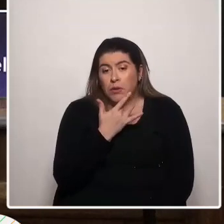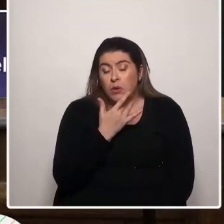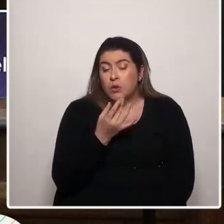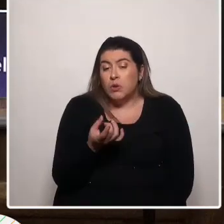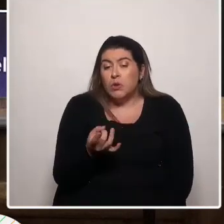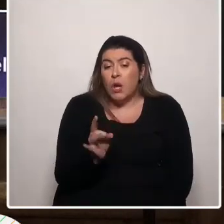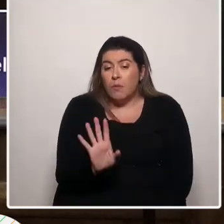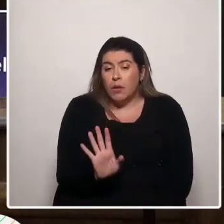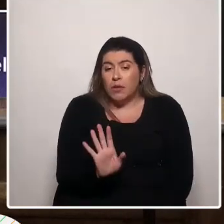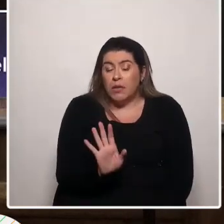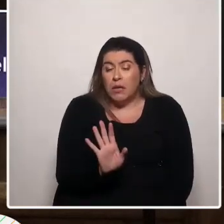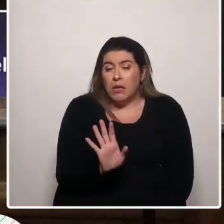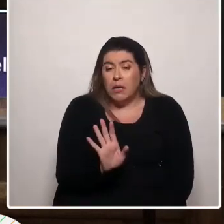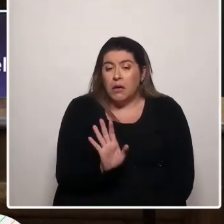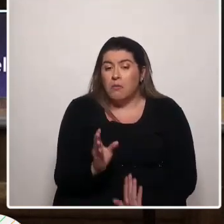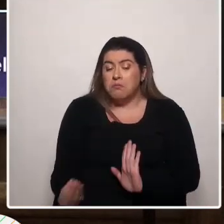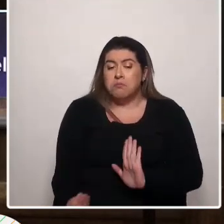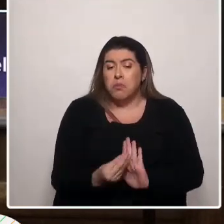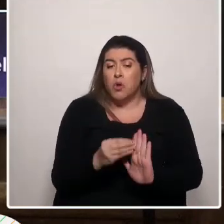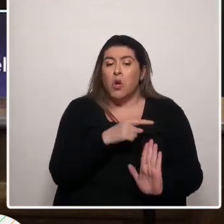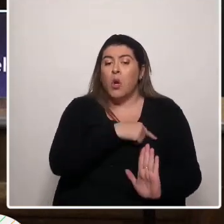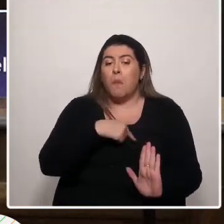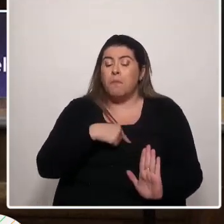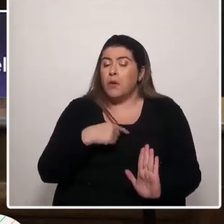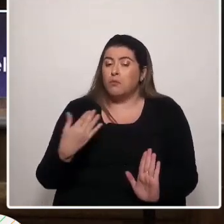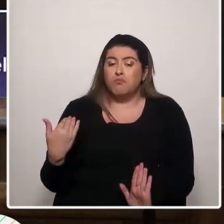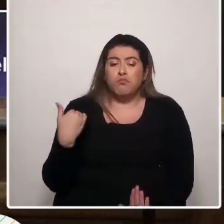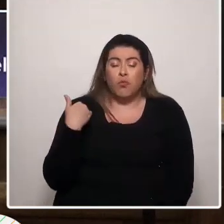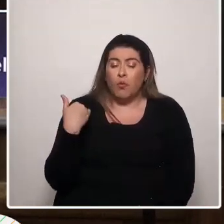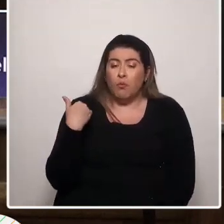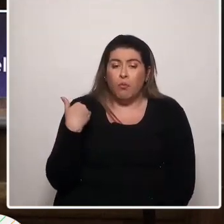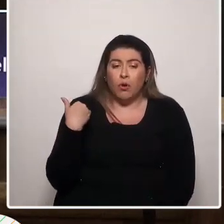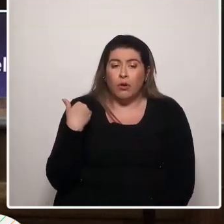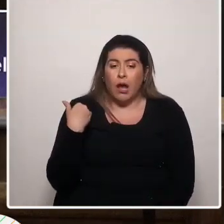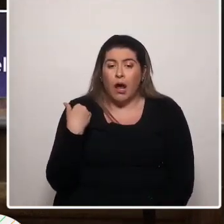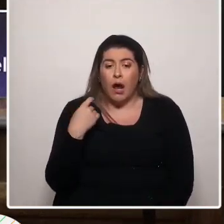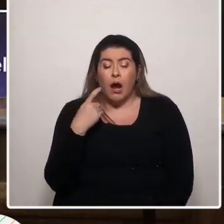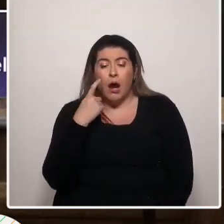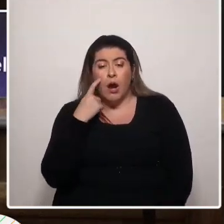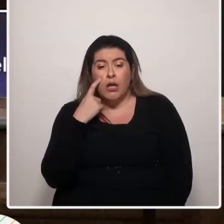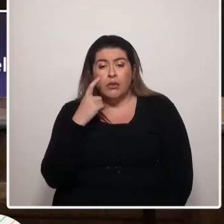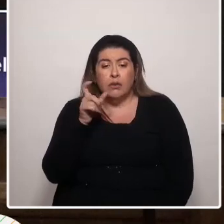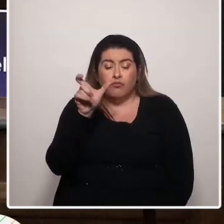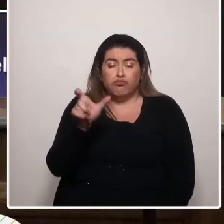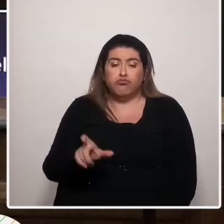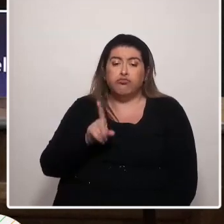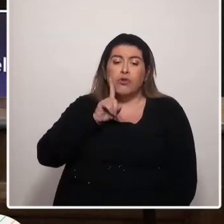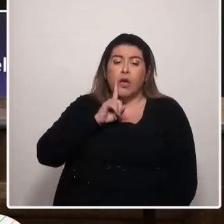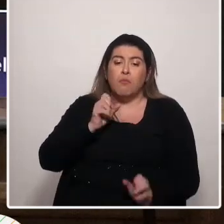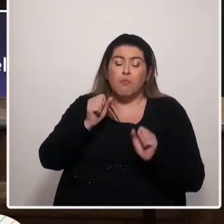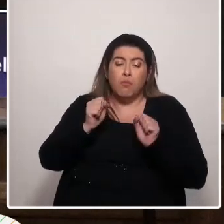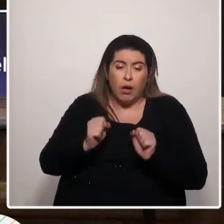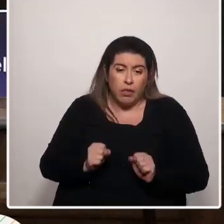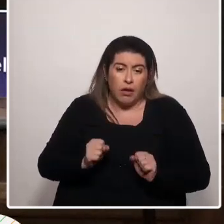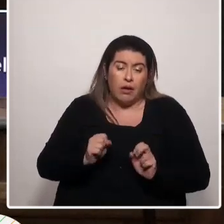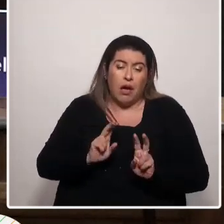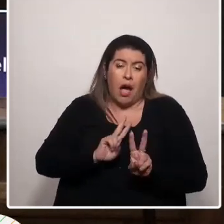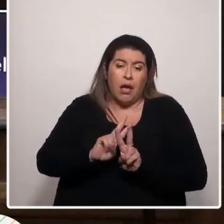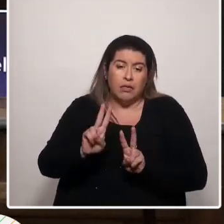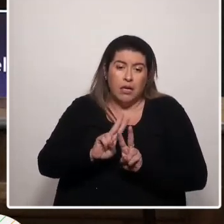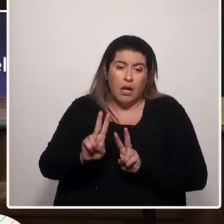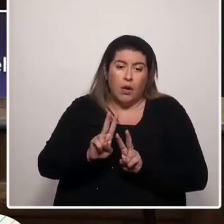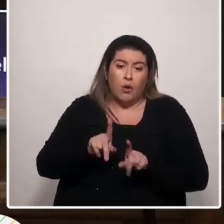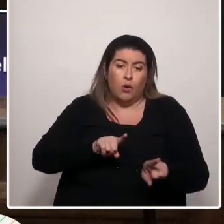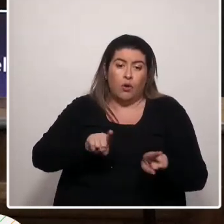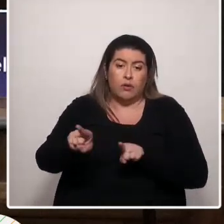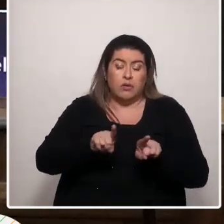proceder a votar independientemente si conocemos previamente quiénes tienen la disposición de ser